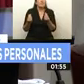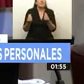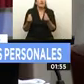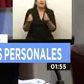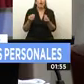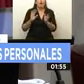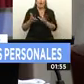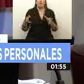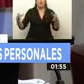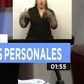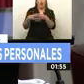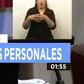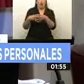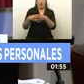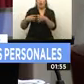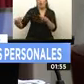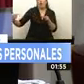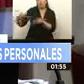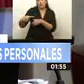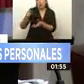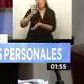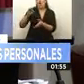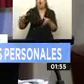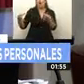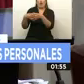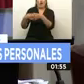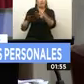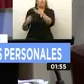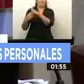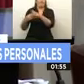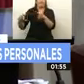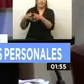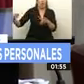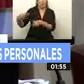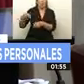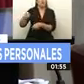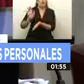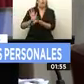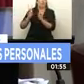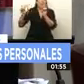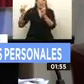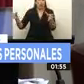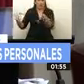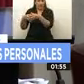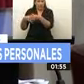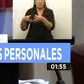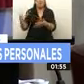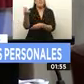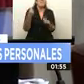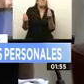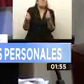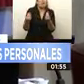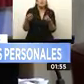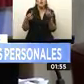oposición o al Principal partido de la oposición en este caso el peronismo entonces hay discusiones acerca de que es el peronismo si de